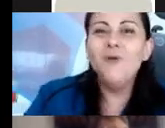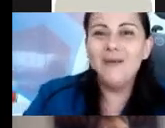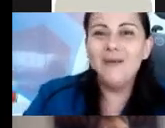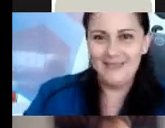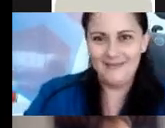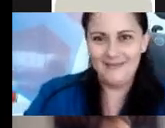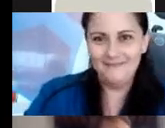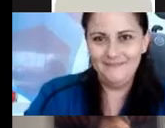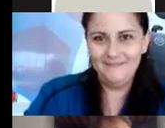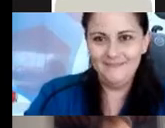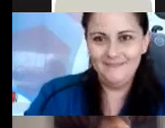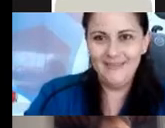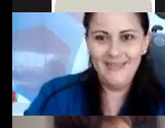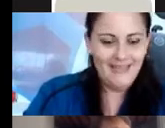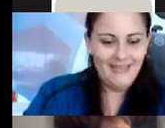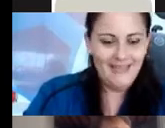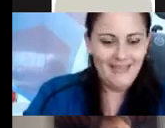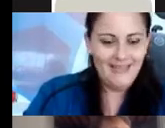inhabilitado a hacer.